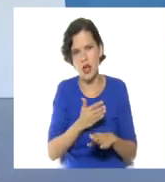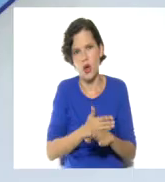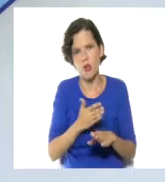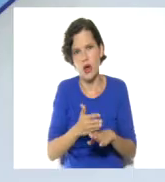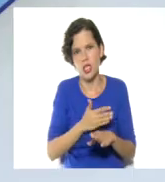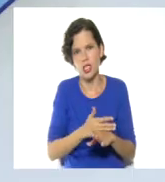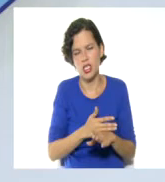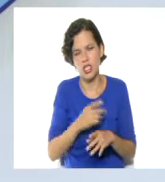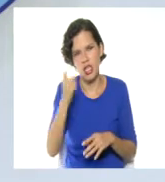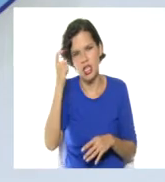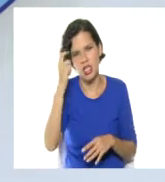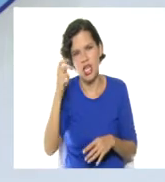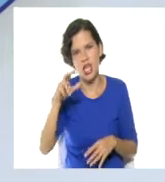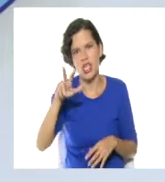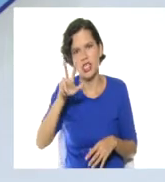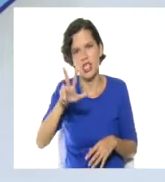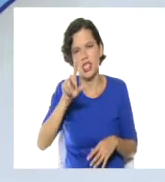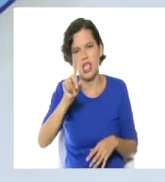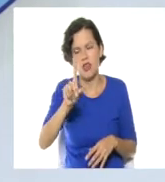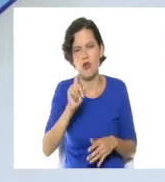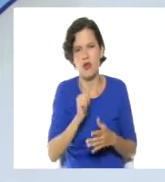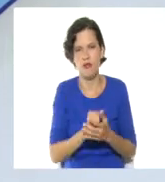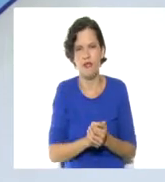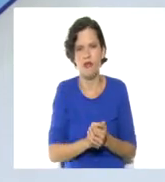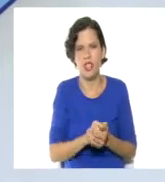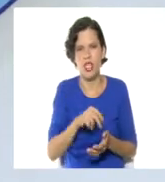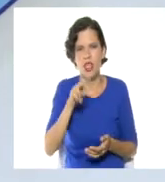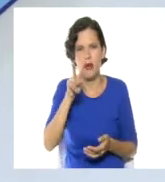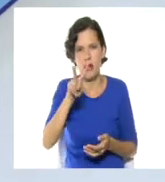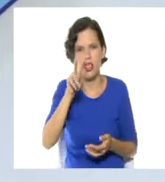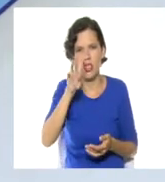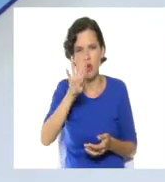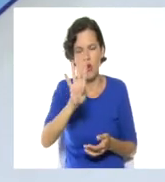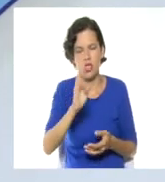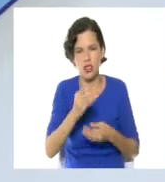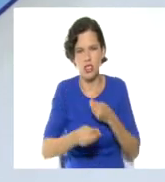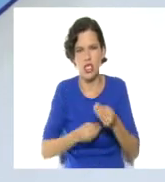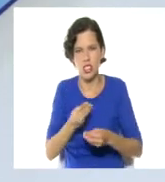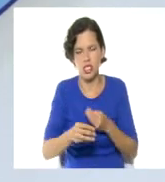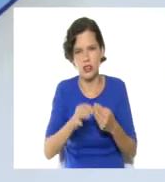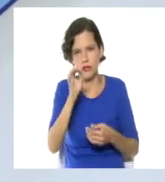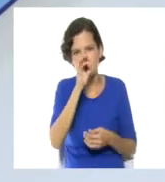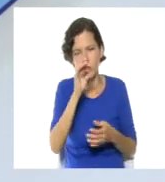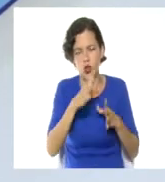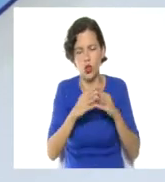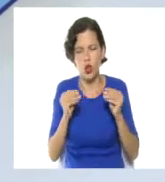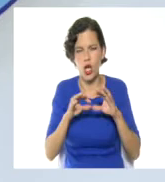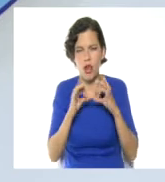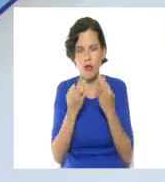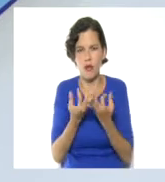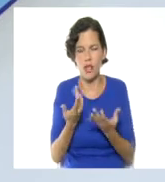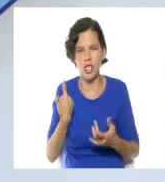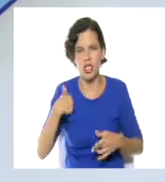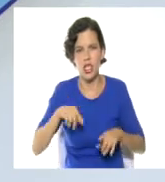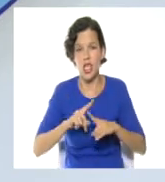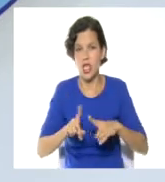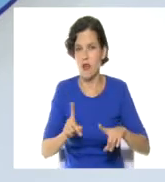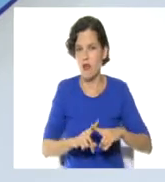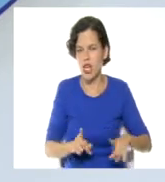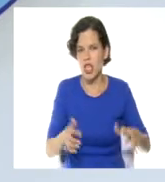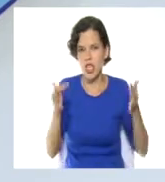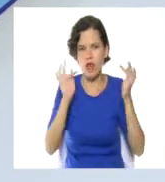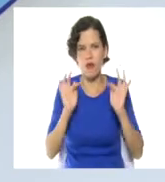día 31. En cambio, el día 24 se preparaba, era pernil. Entonces, todas las familias tienen diferentes maneras